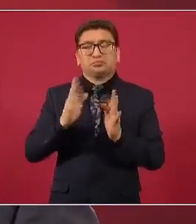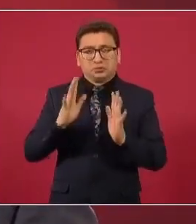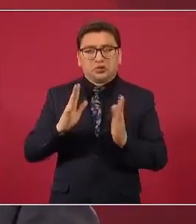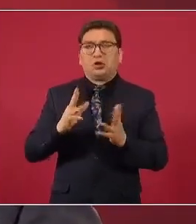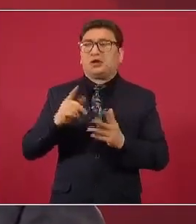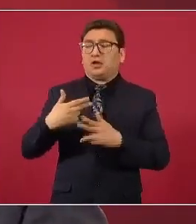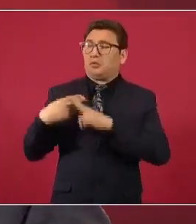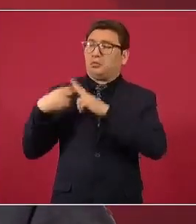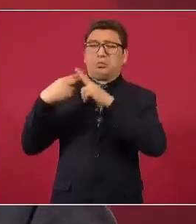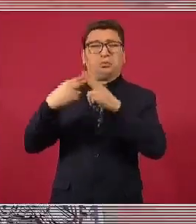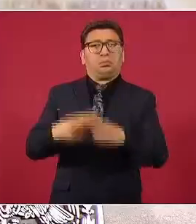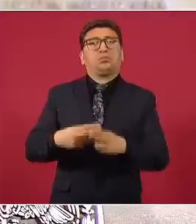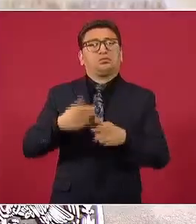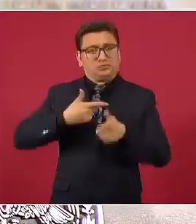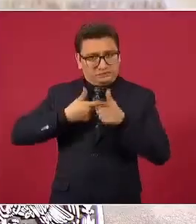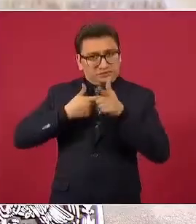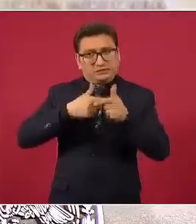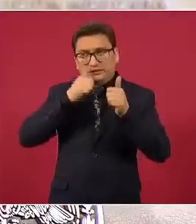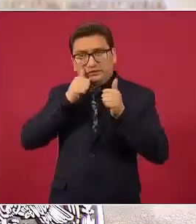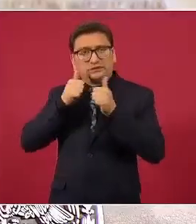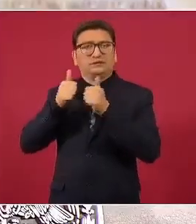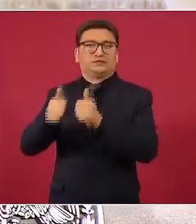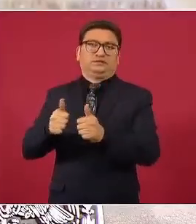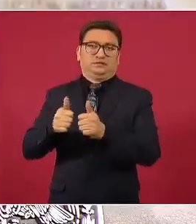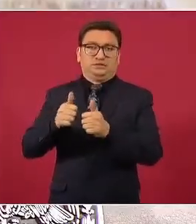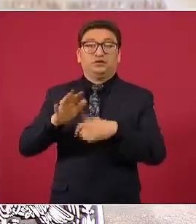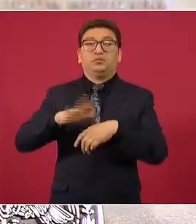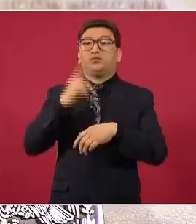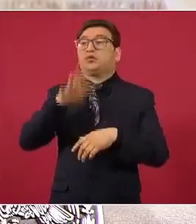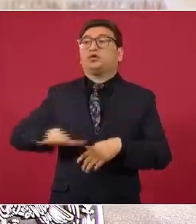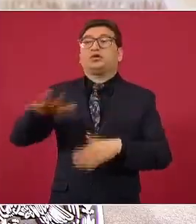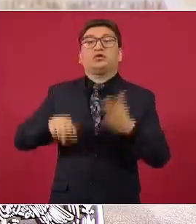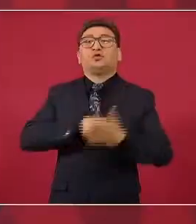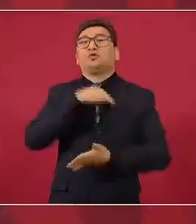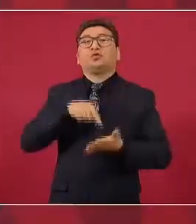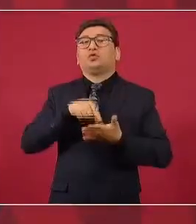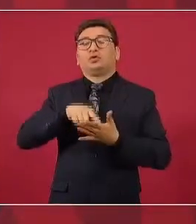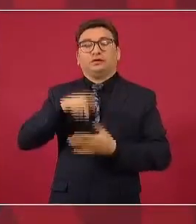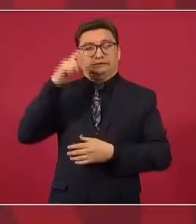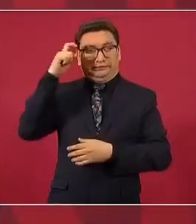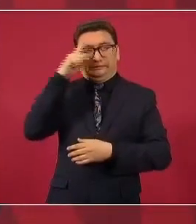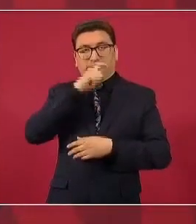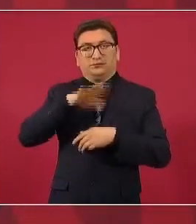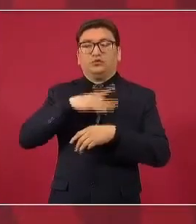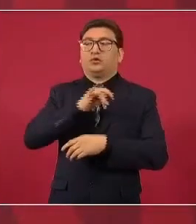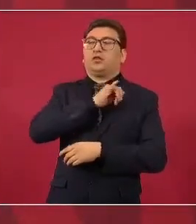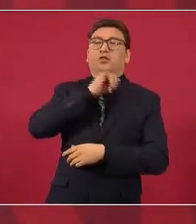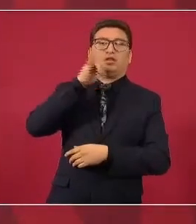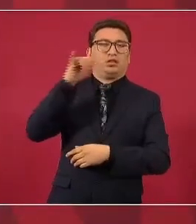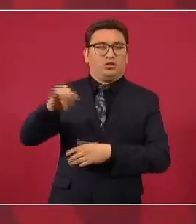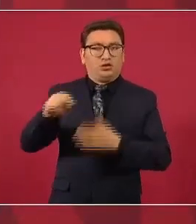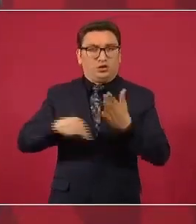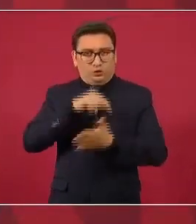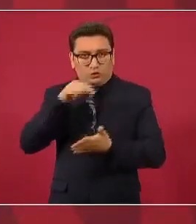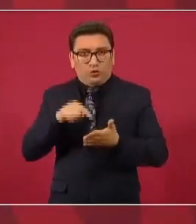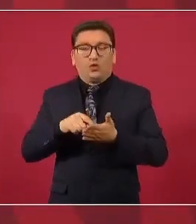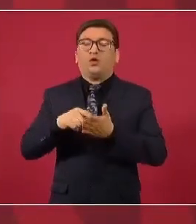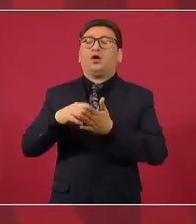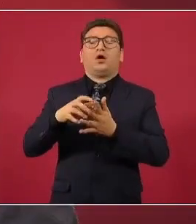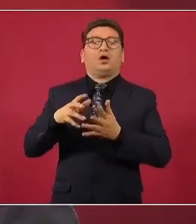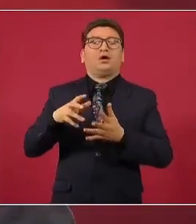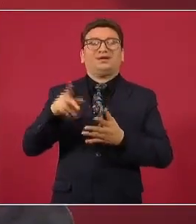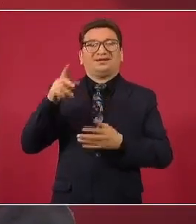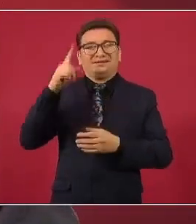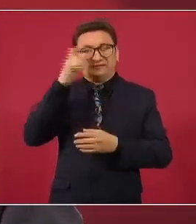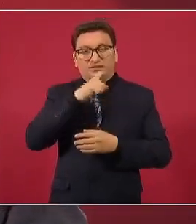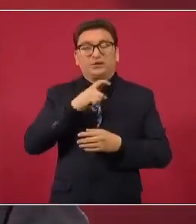siguen atendiendo en poblaciones donde además la construcción es más compleja porque están en lugares remotos, apartados, en algunos casos quizá